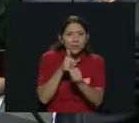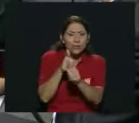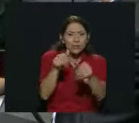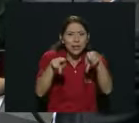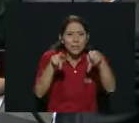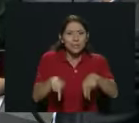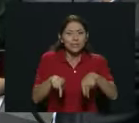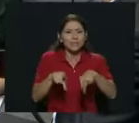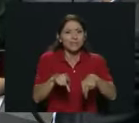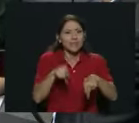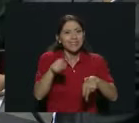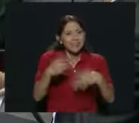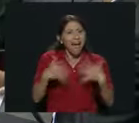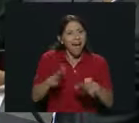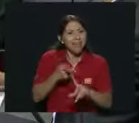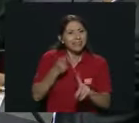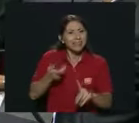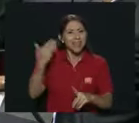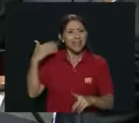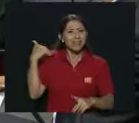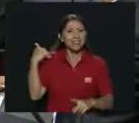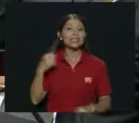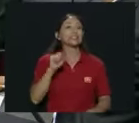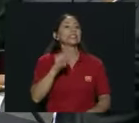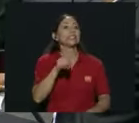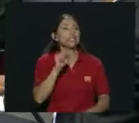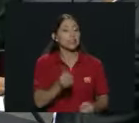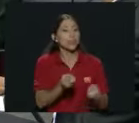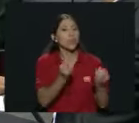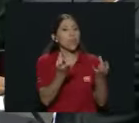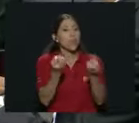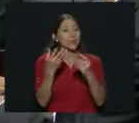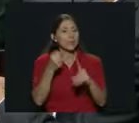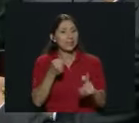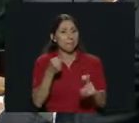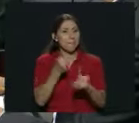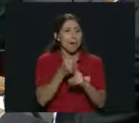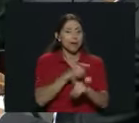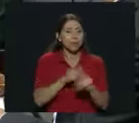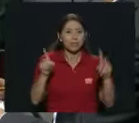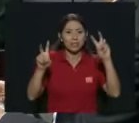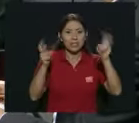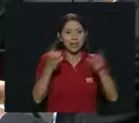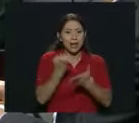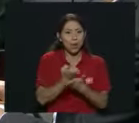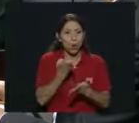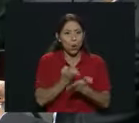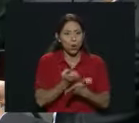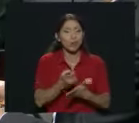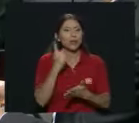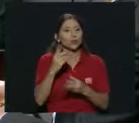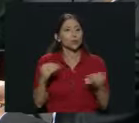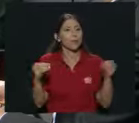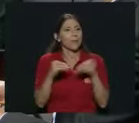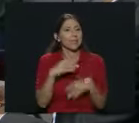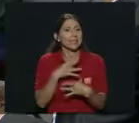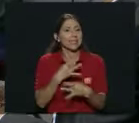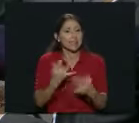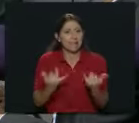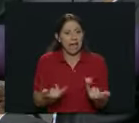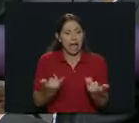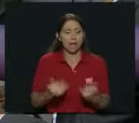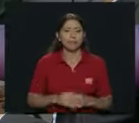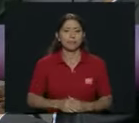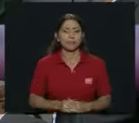antes. Sí, y que tiene múltiples impactos, pero en el tema económico tal vez es uno de los que más nos interesa en